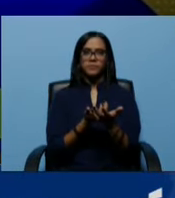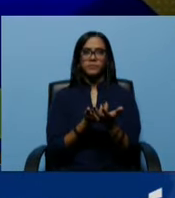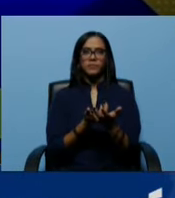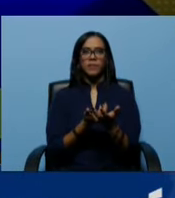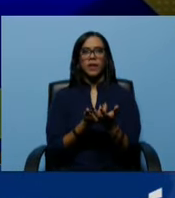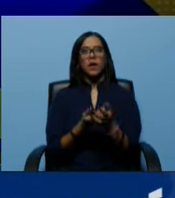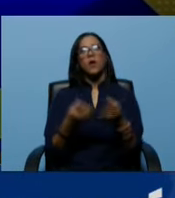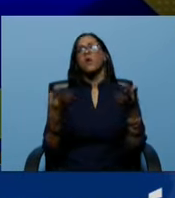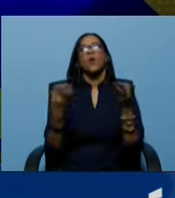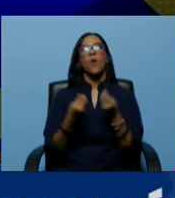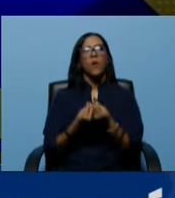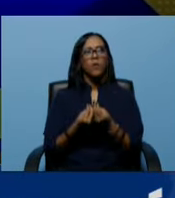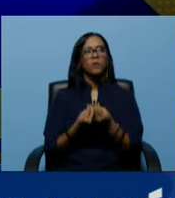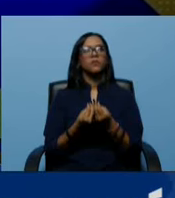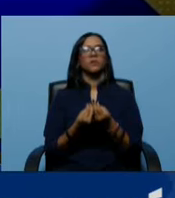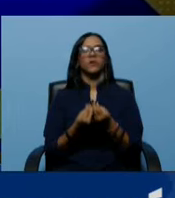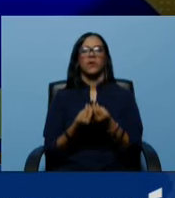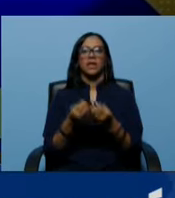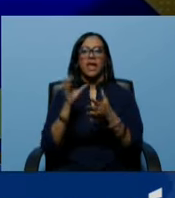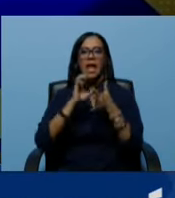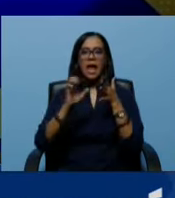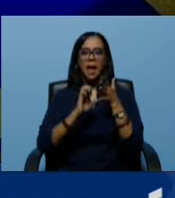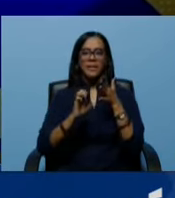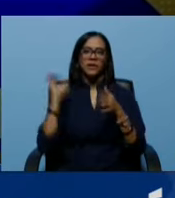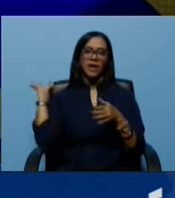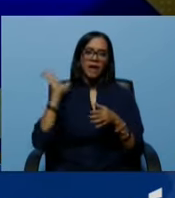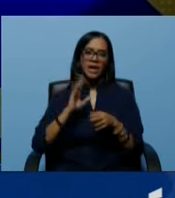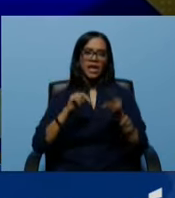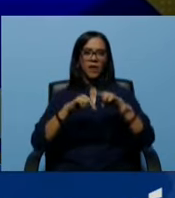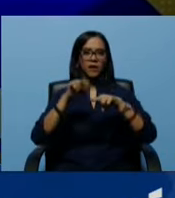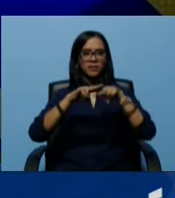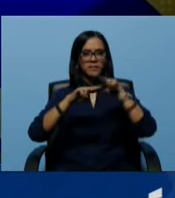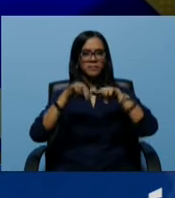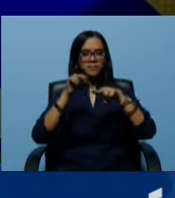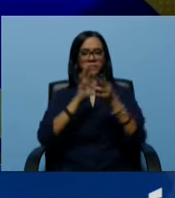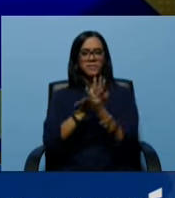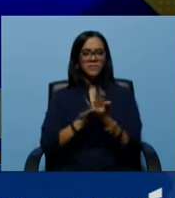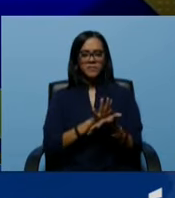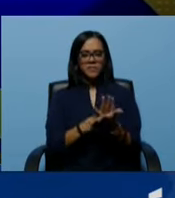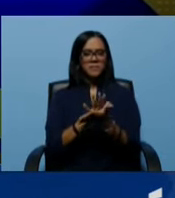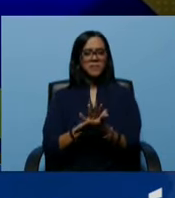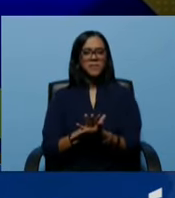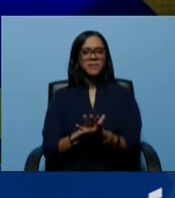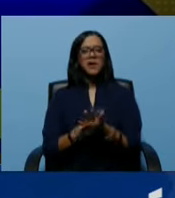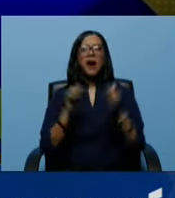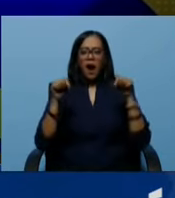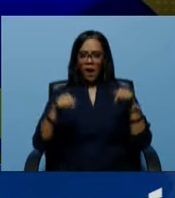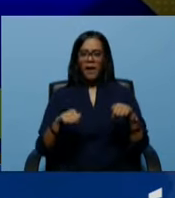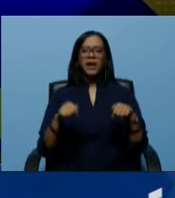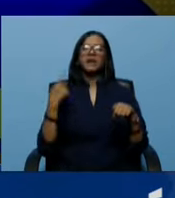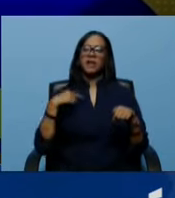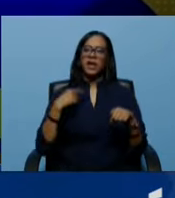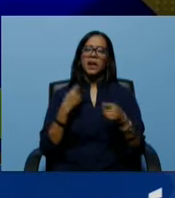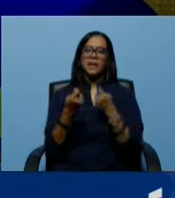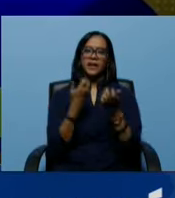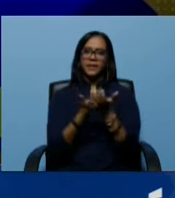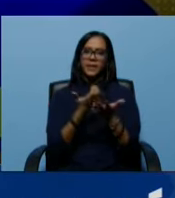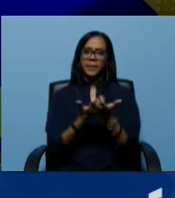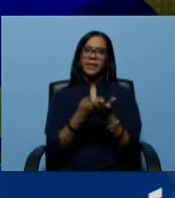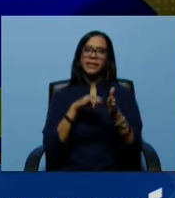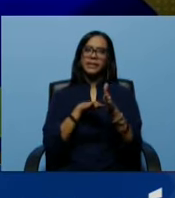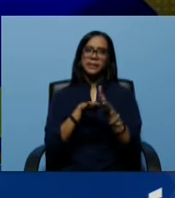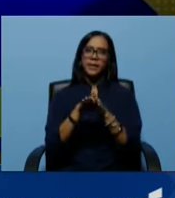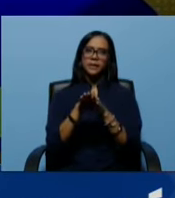con un conjunto de componentes que hemos venido armando, estabilizando. Hoy por hoy tenemos una economía en